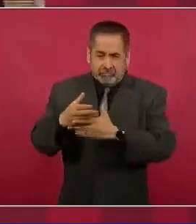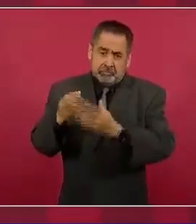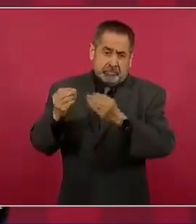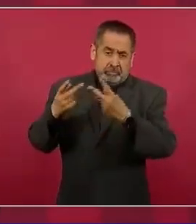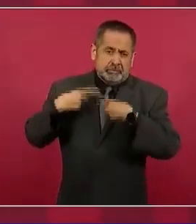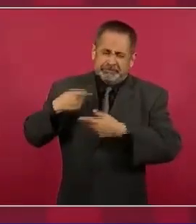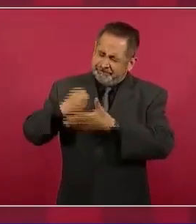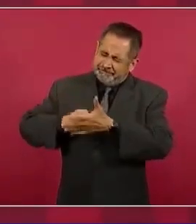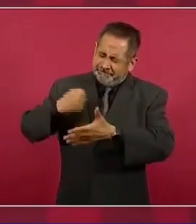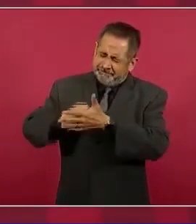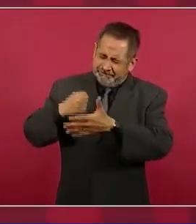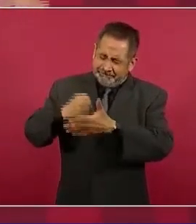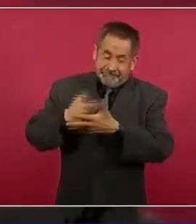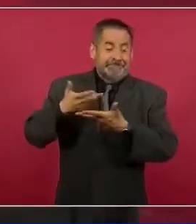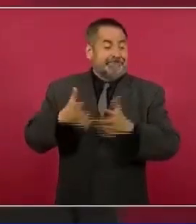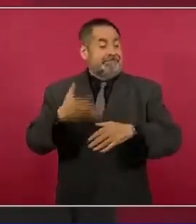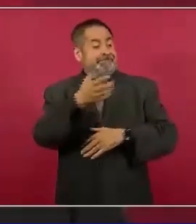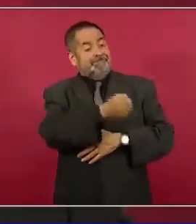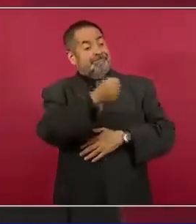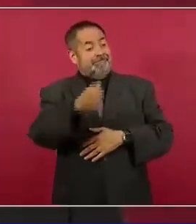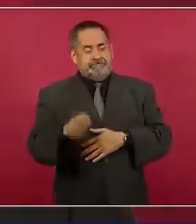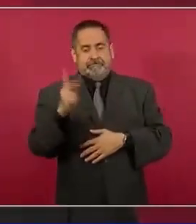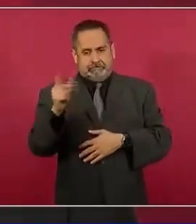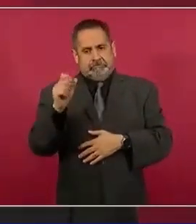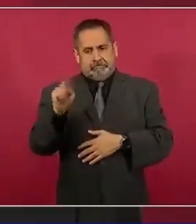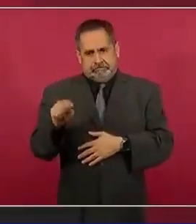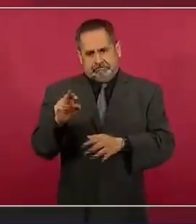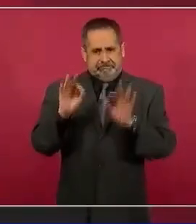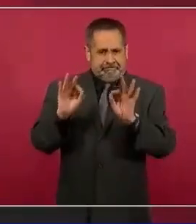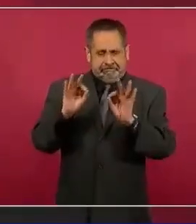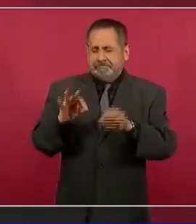muchos. Y cuando llegan,